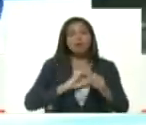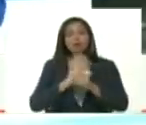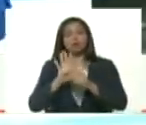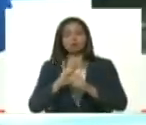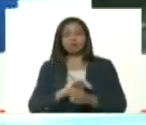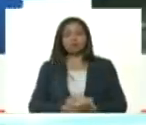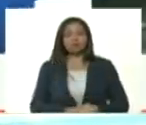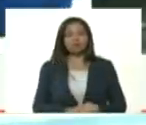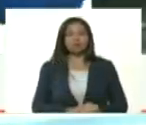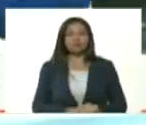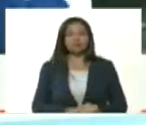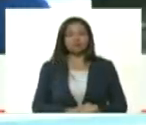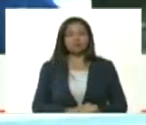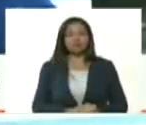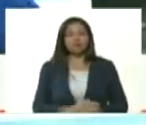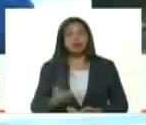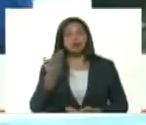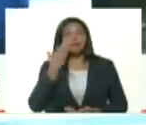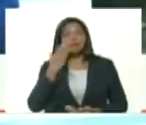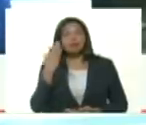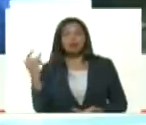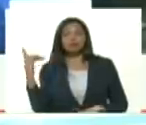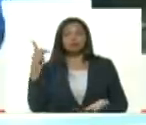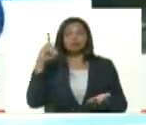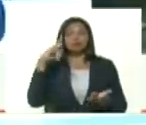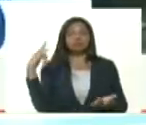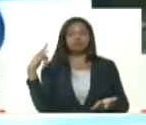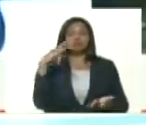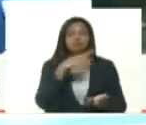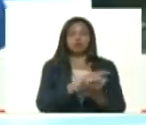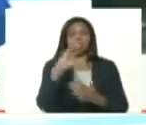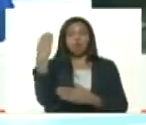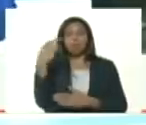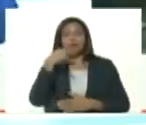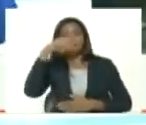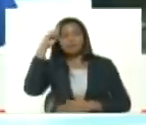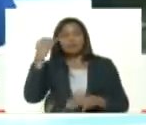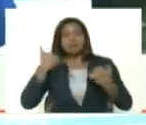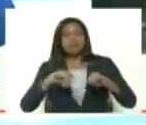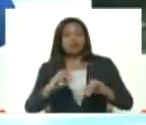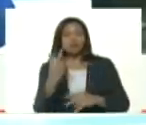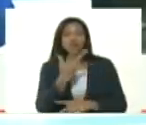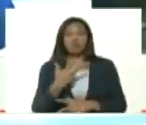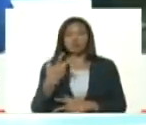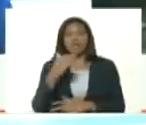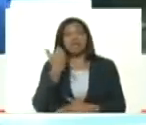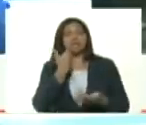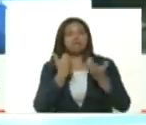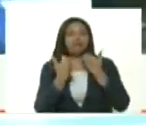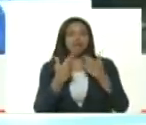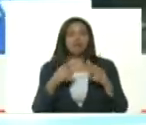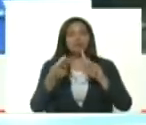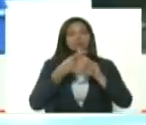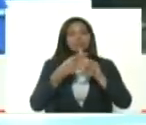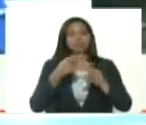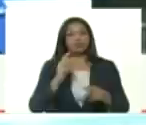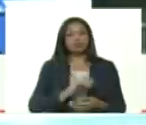coronavirus. Padre, madre, llegó de Colombia. Padre e hijo, los tres